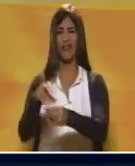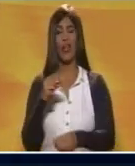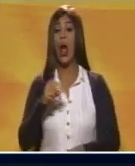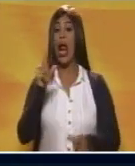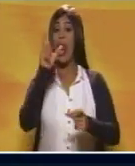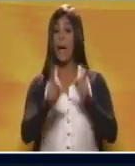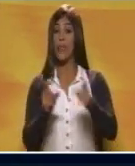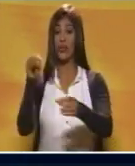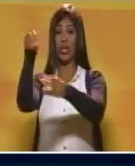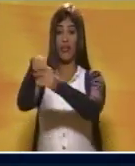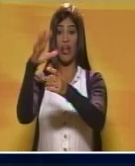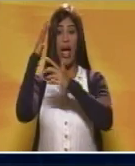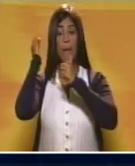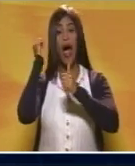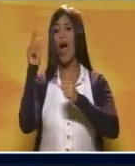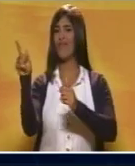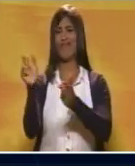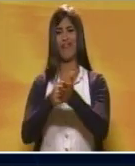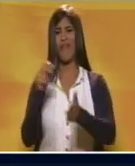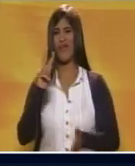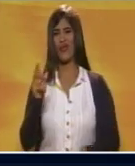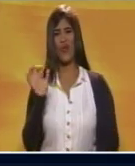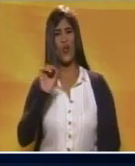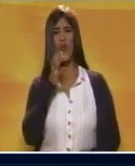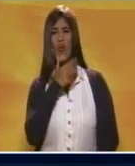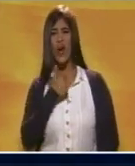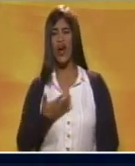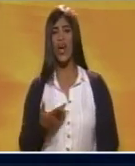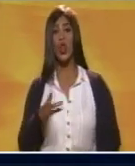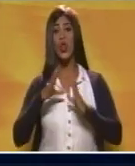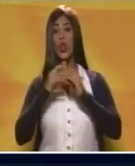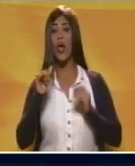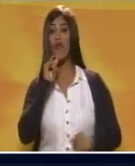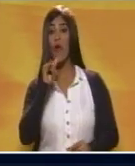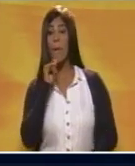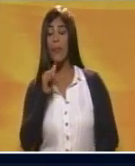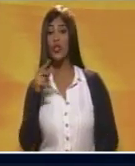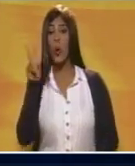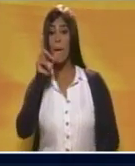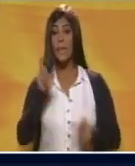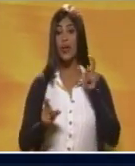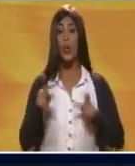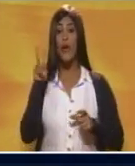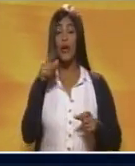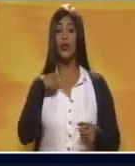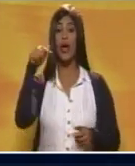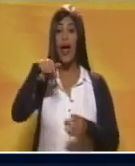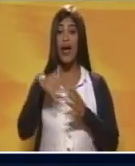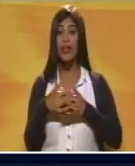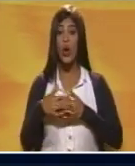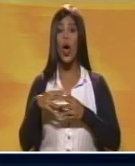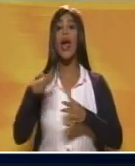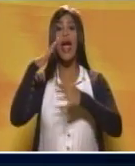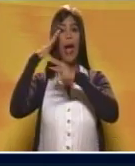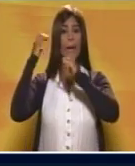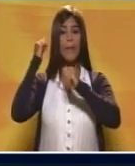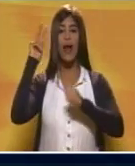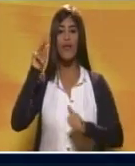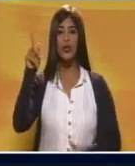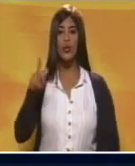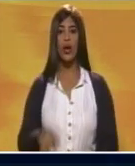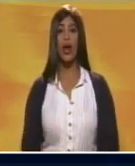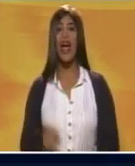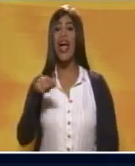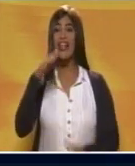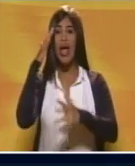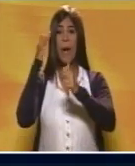de las personas que están adentro son venezolanos. Toda la información nuestra, de todos los venezolanos que están en este país, está en nuestra embajada. Esta